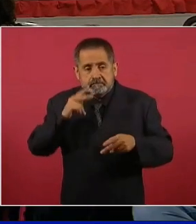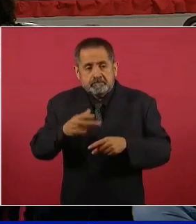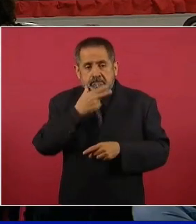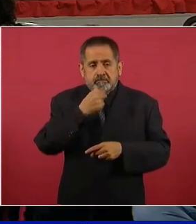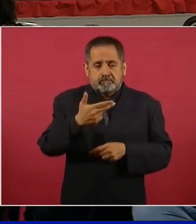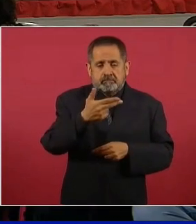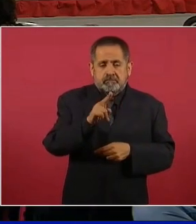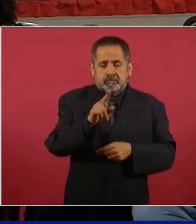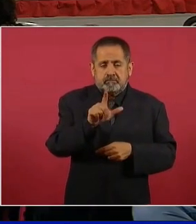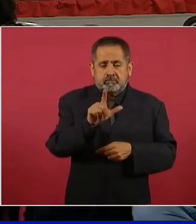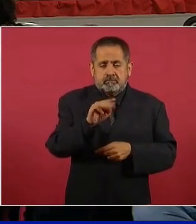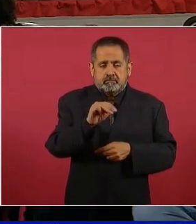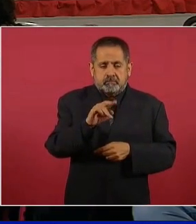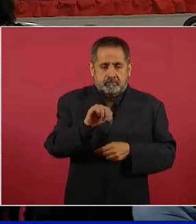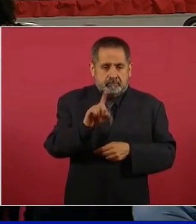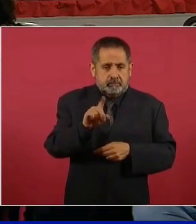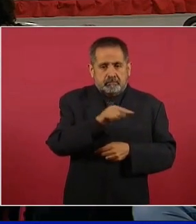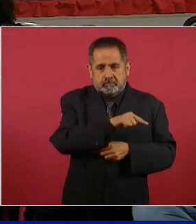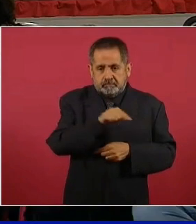de Humboldt